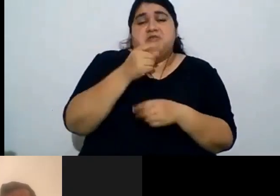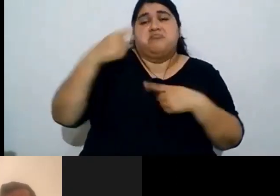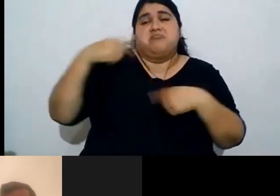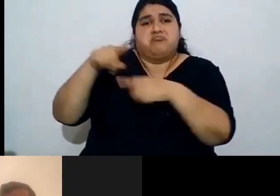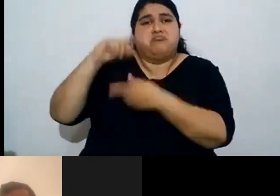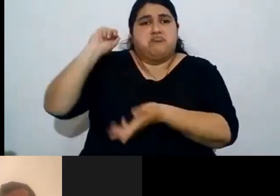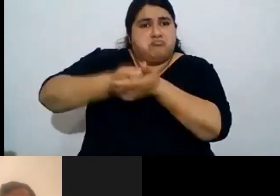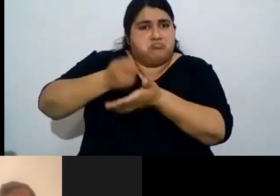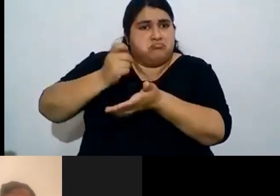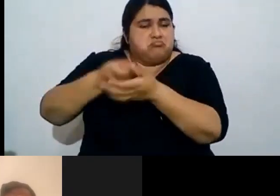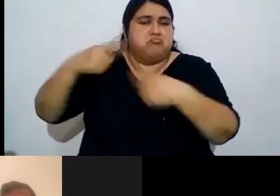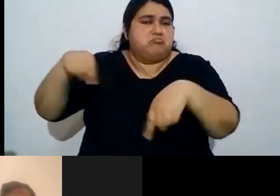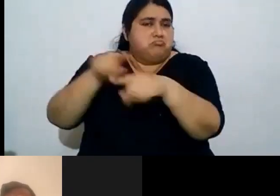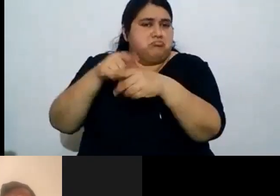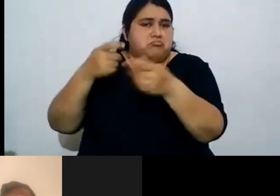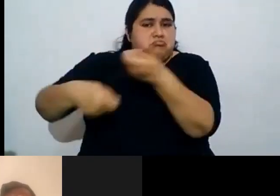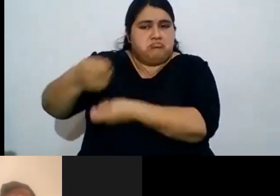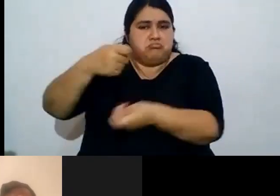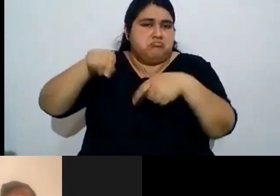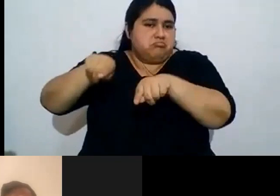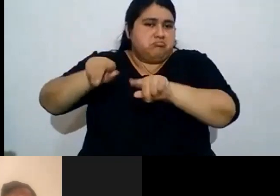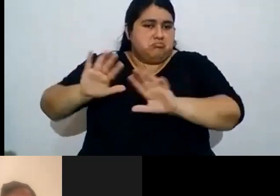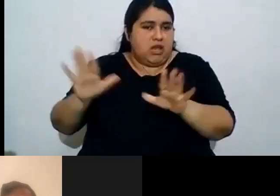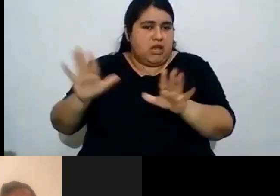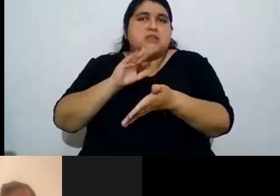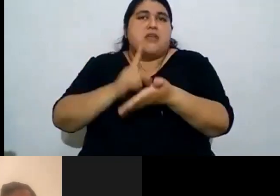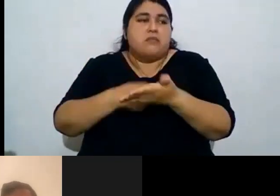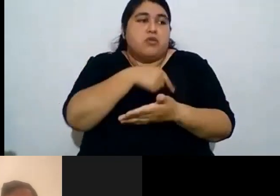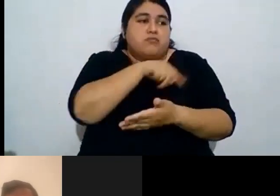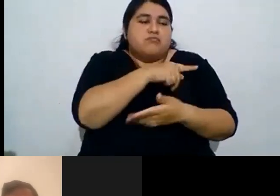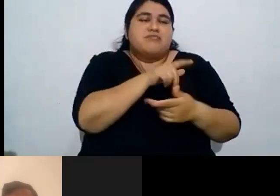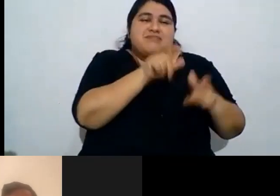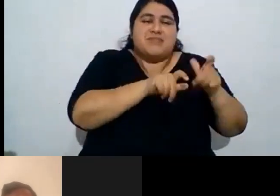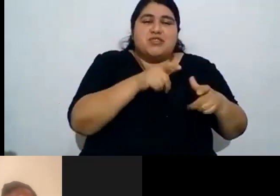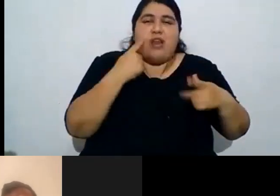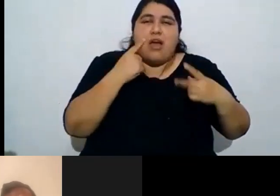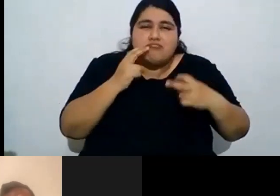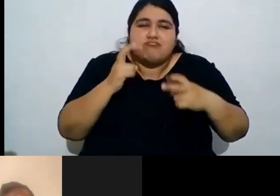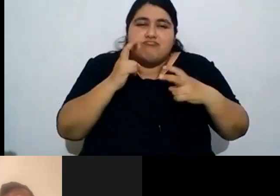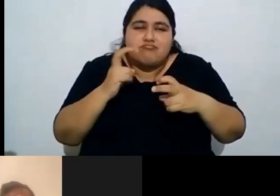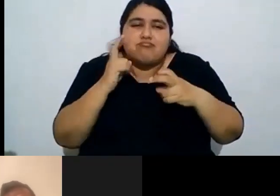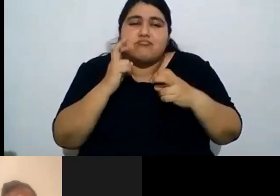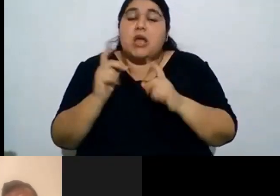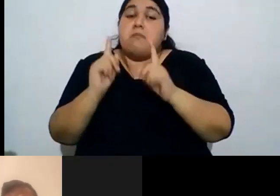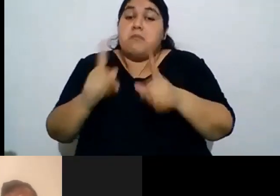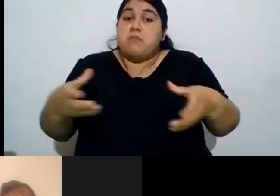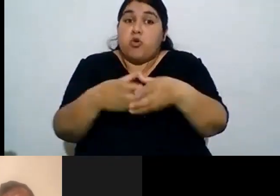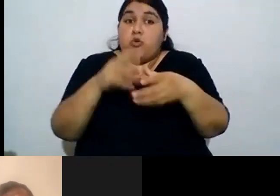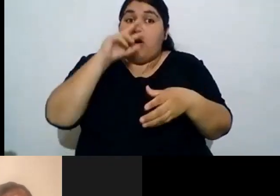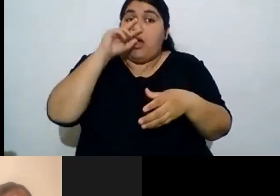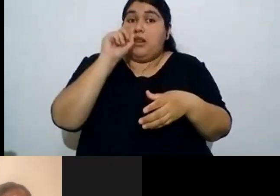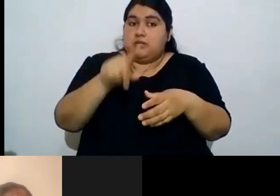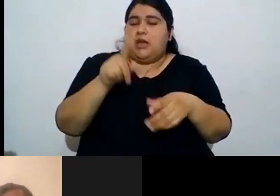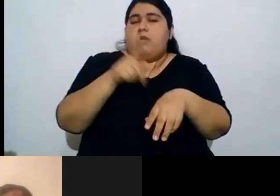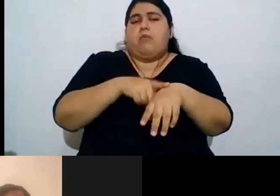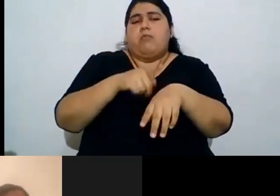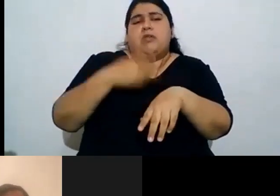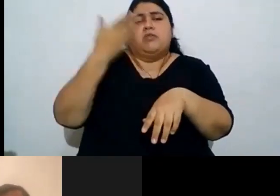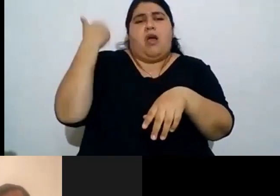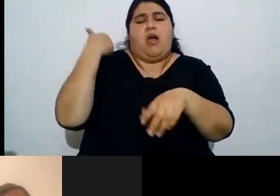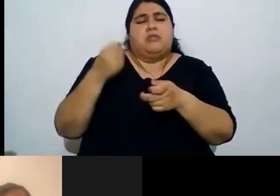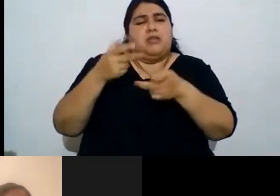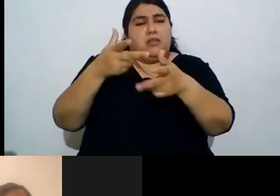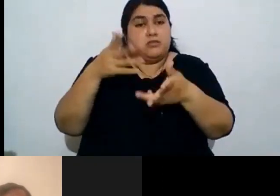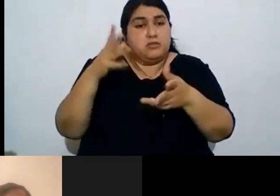eso pues ya está determinado por los estudios que se vienen haciendo. Las mismas élites que en algunos momentos han dicho que el